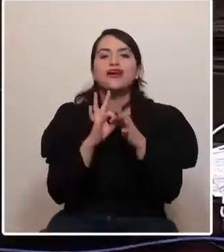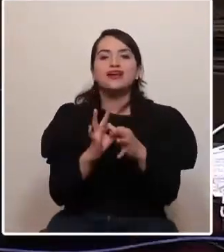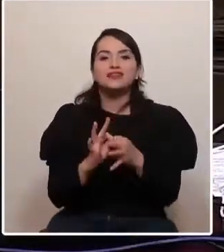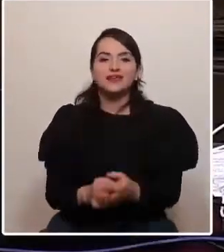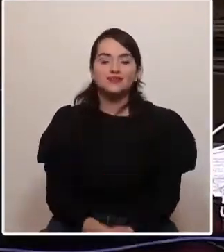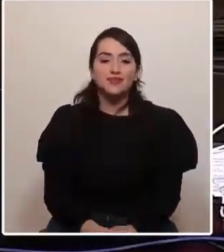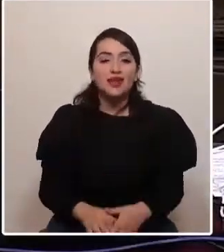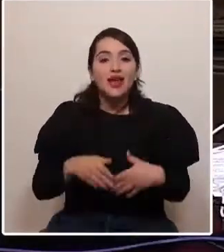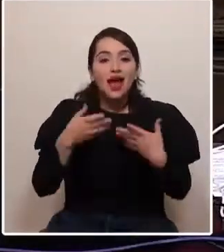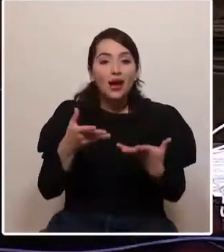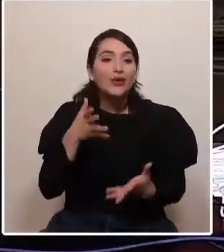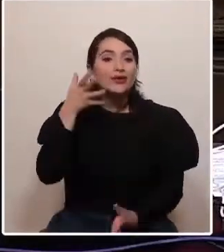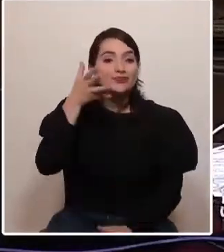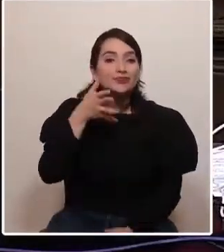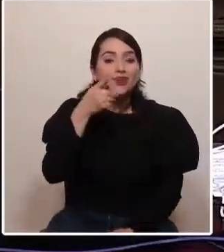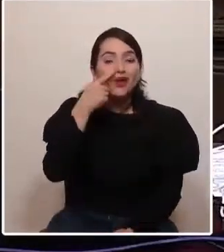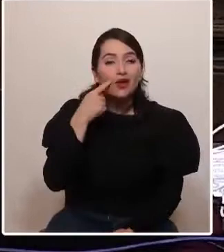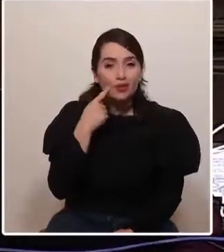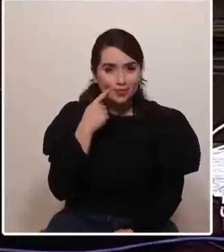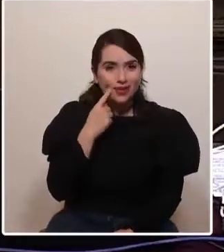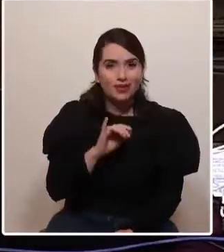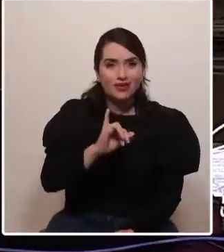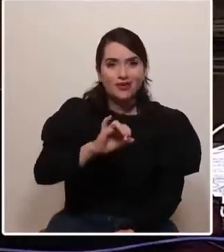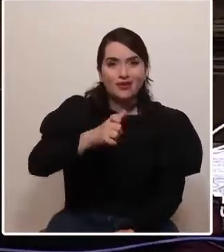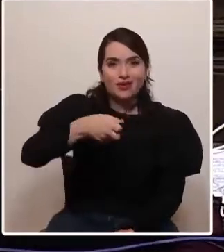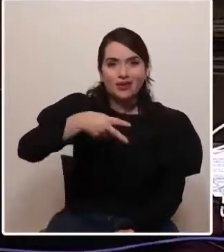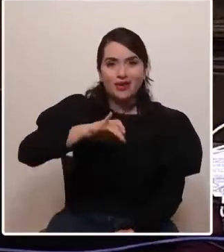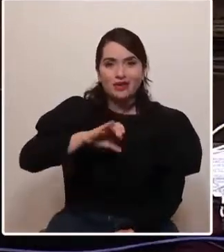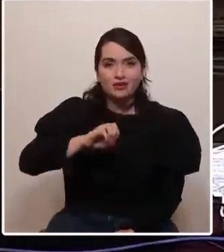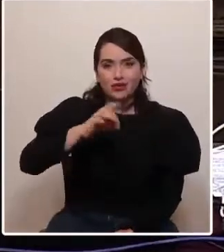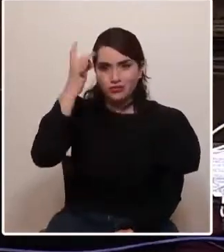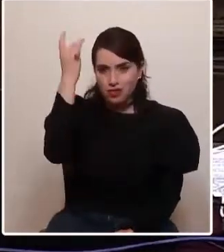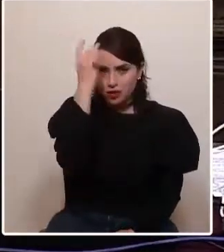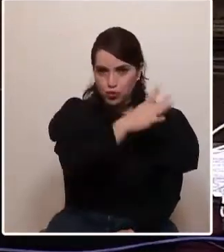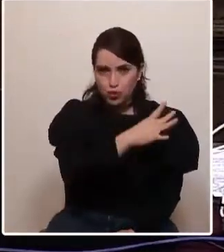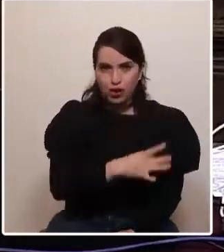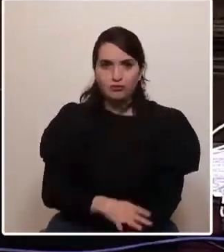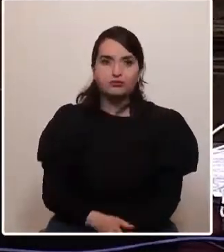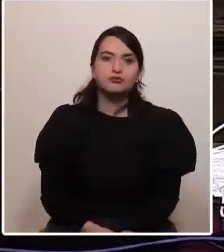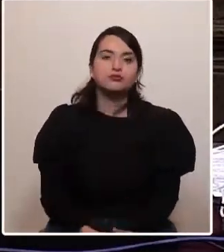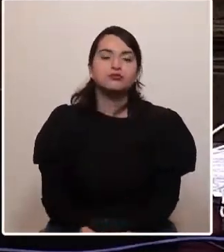Tiene la palabra el convencional Ignacio Echurra.